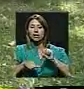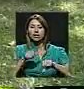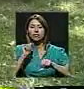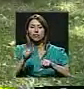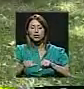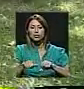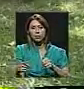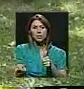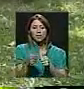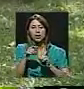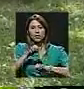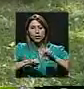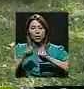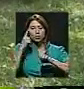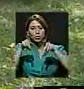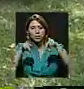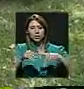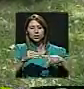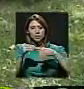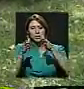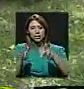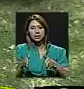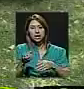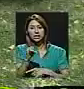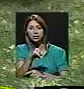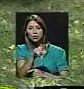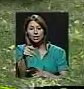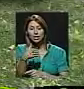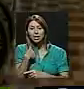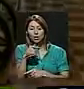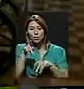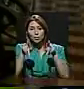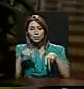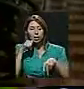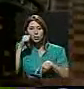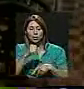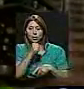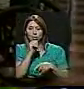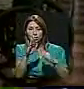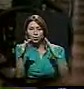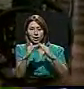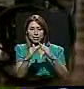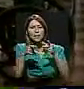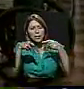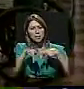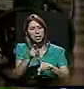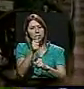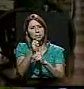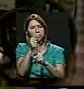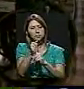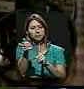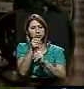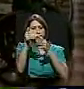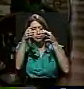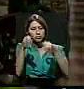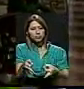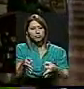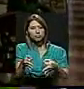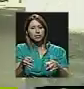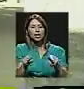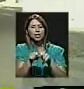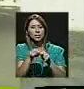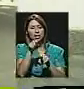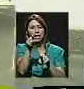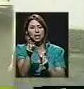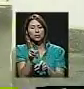evaluados previamente por un especialista. Si usted tiene un adulto mayor en casa, permítale que él tome sus propias decisiones e